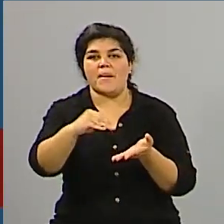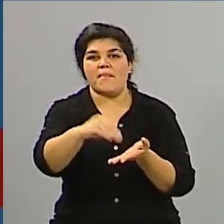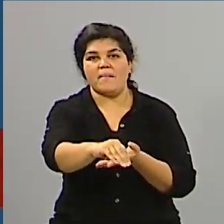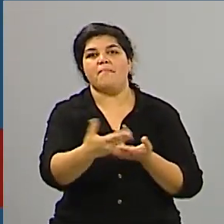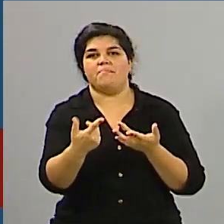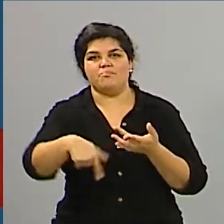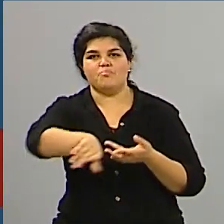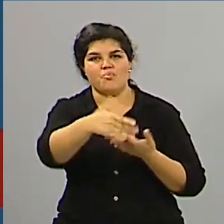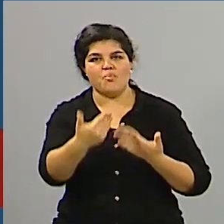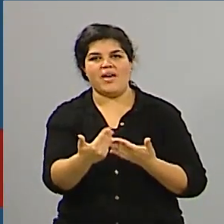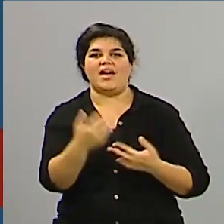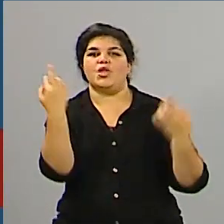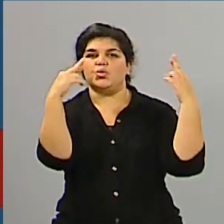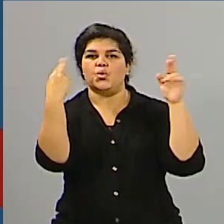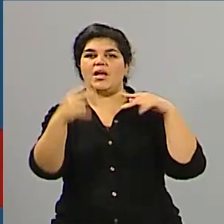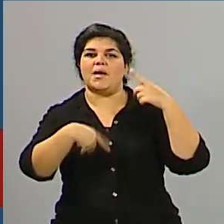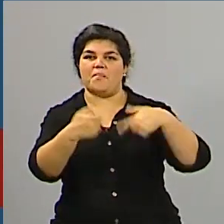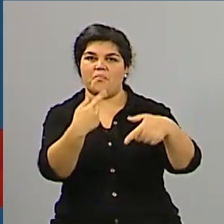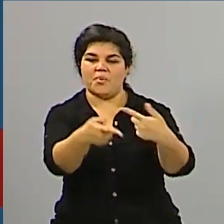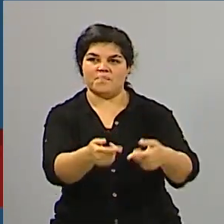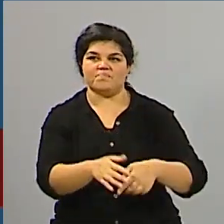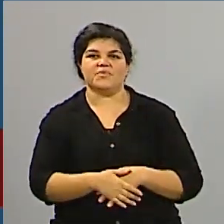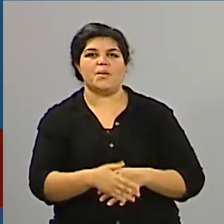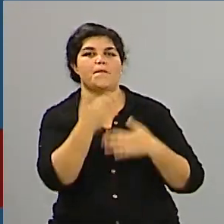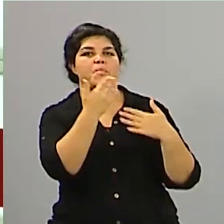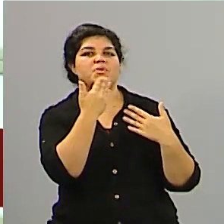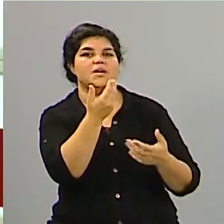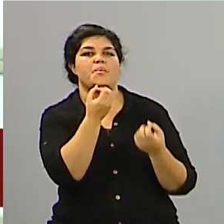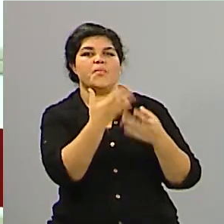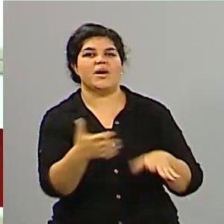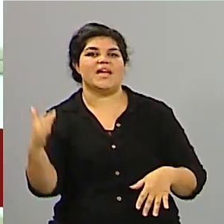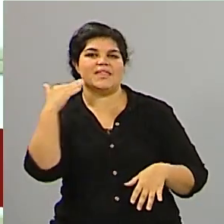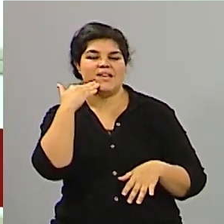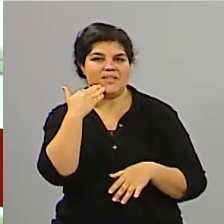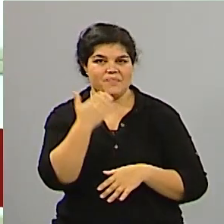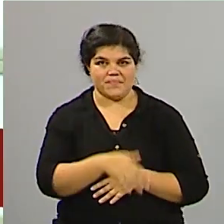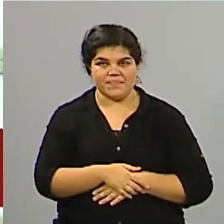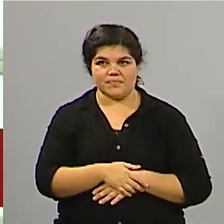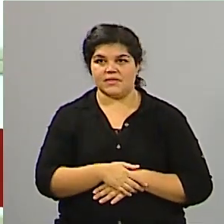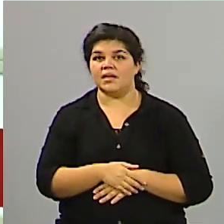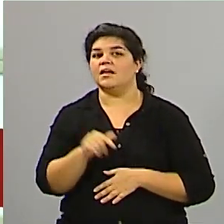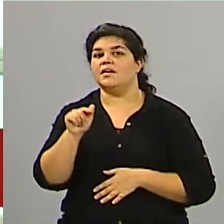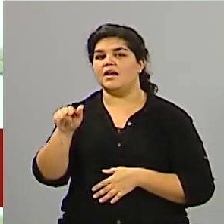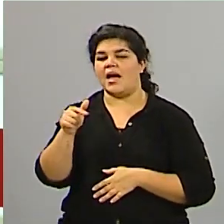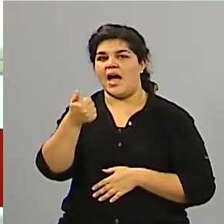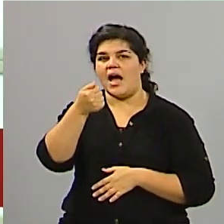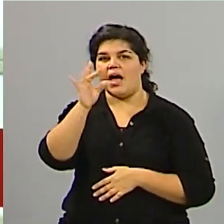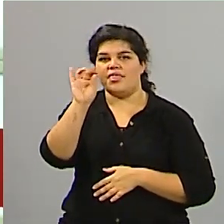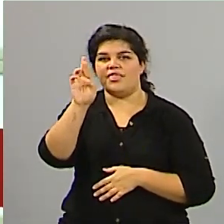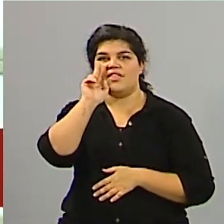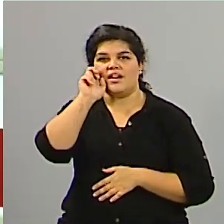visita de FIFA fue Fundamental. rapidísima y se tomó ahí nomás carta en el asunto para que Mendoza fuera